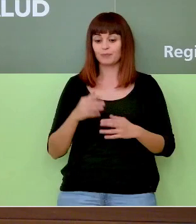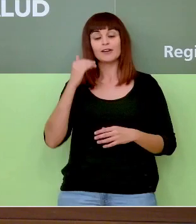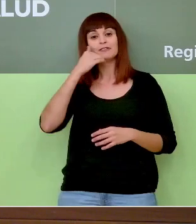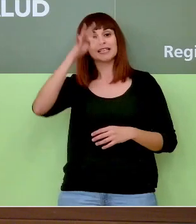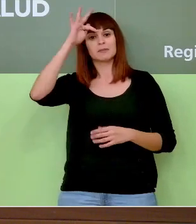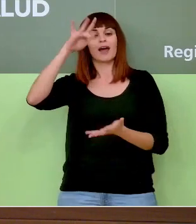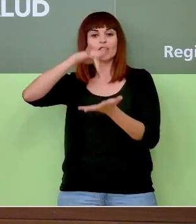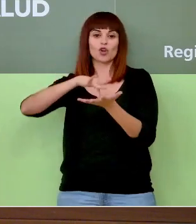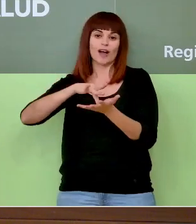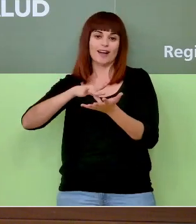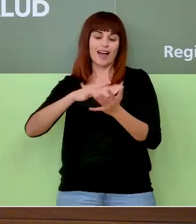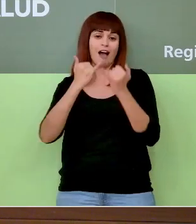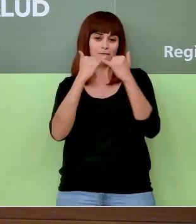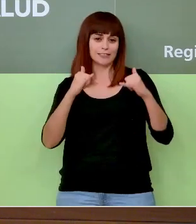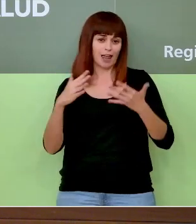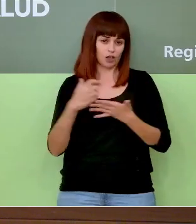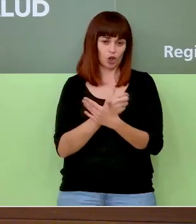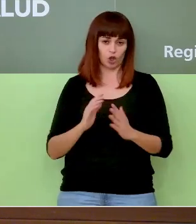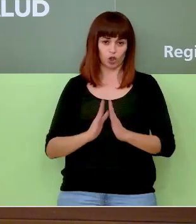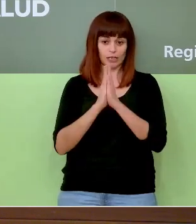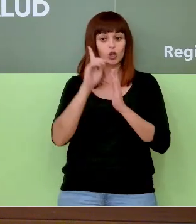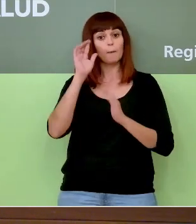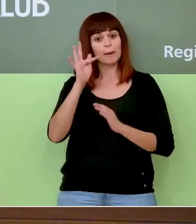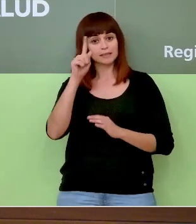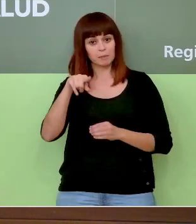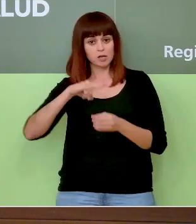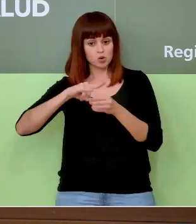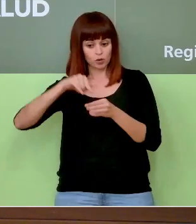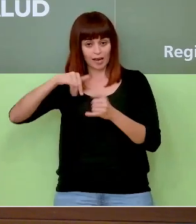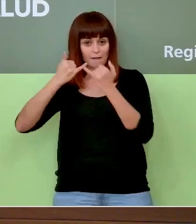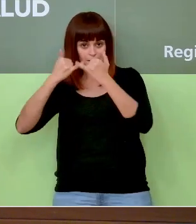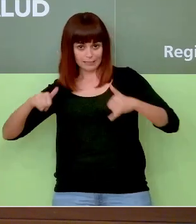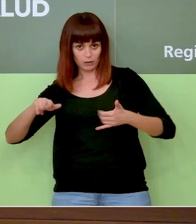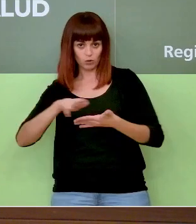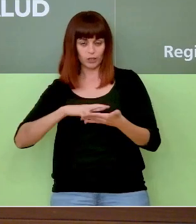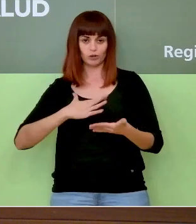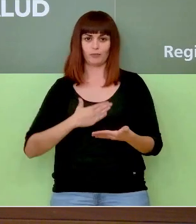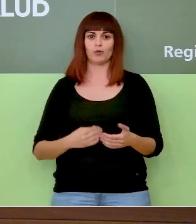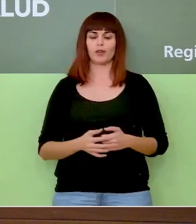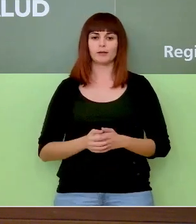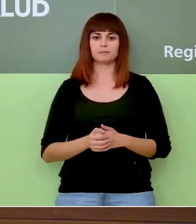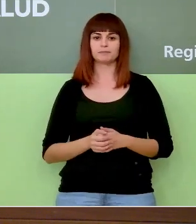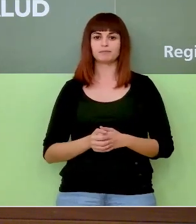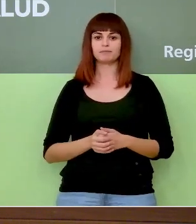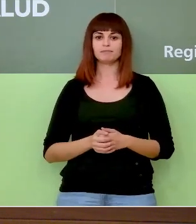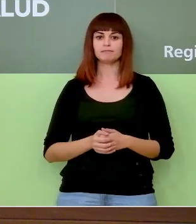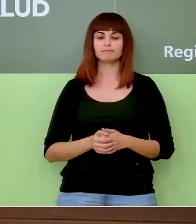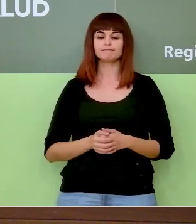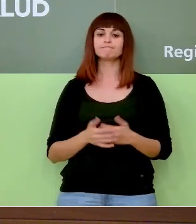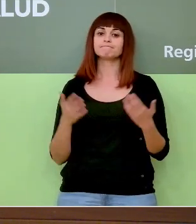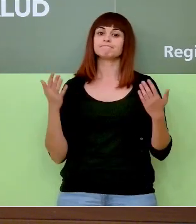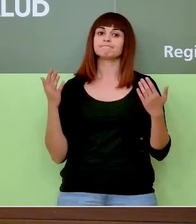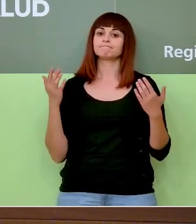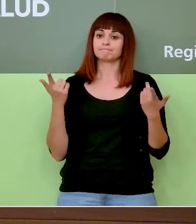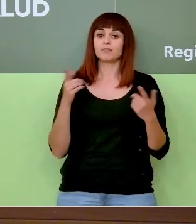de Todos los Santos y, además, en Murcia capital el lunes es festivo, por lo que afrontamos ese día tan señalado en el que rendimos culto a las ausencias